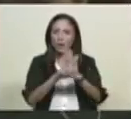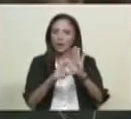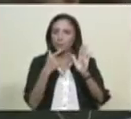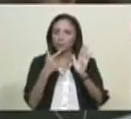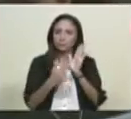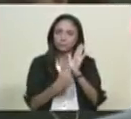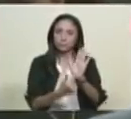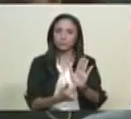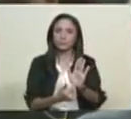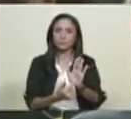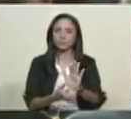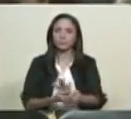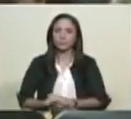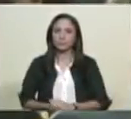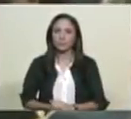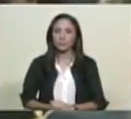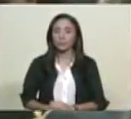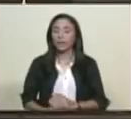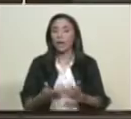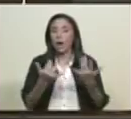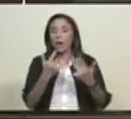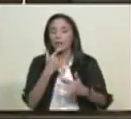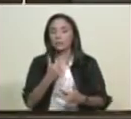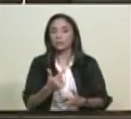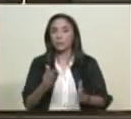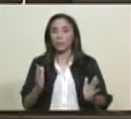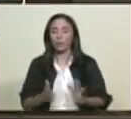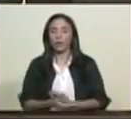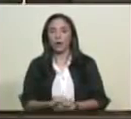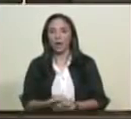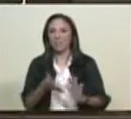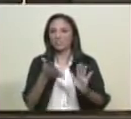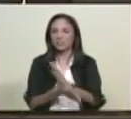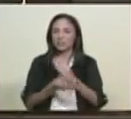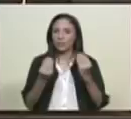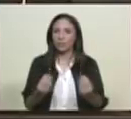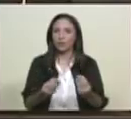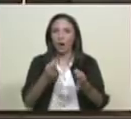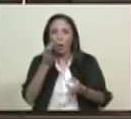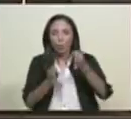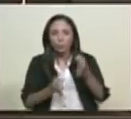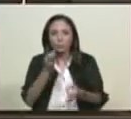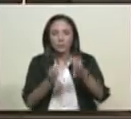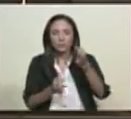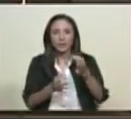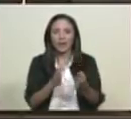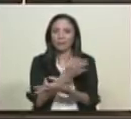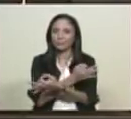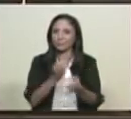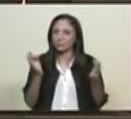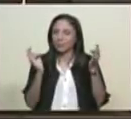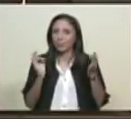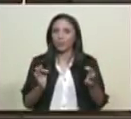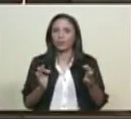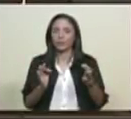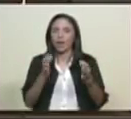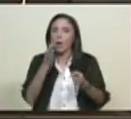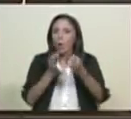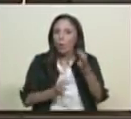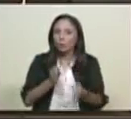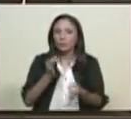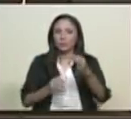duda, tenemos un poderoso poder judicial venezolano moderno, progresista,